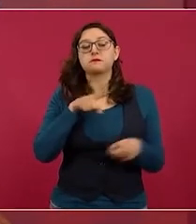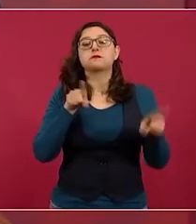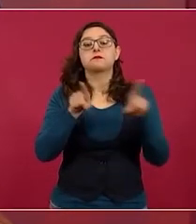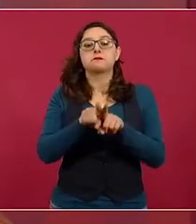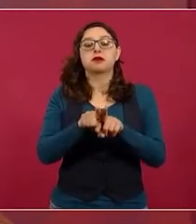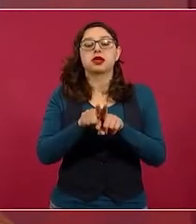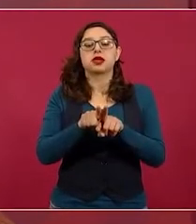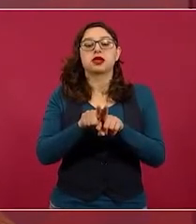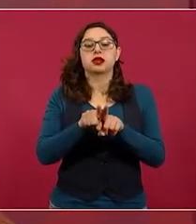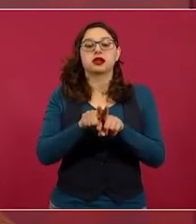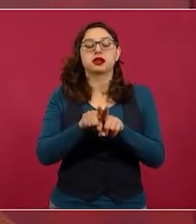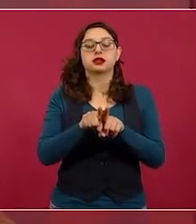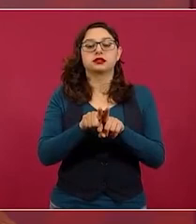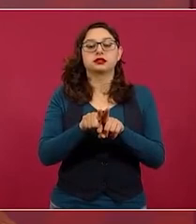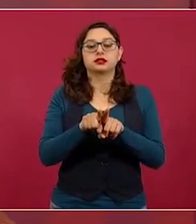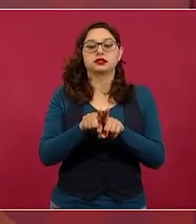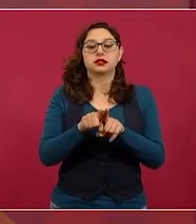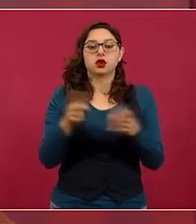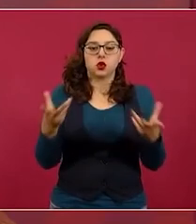de